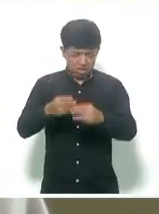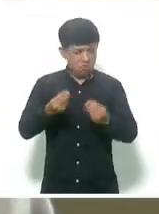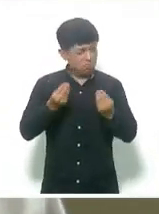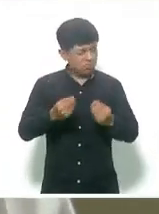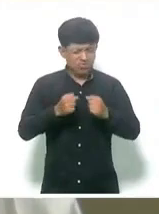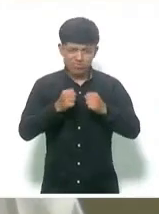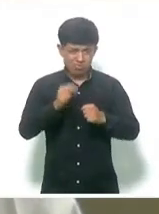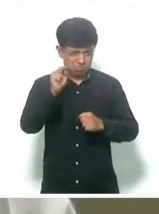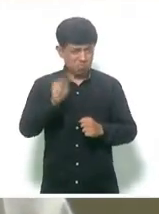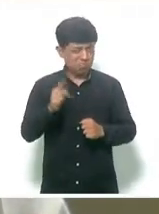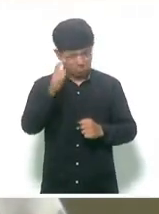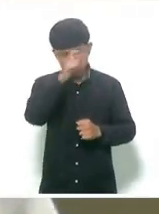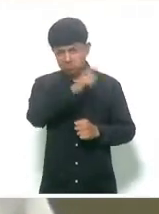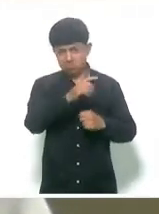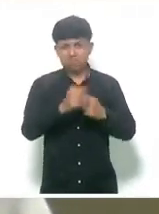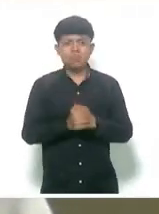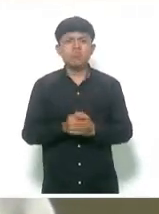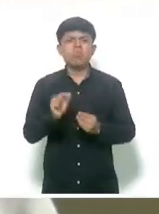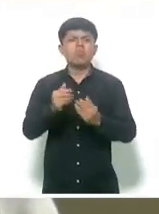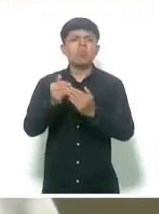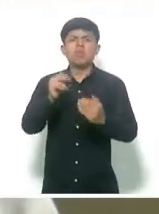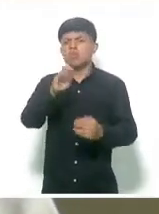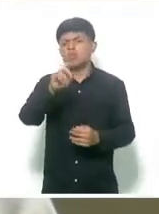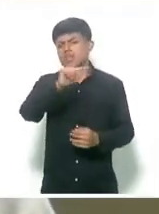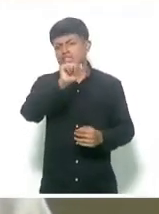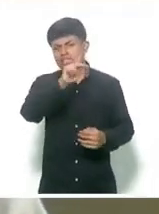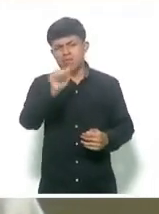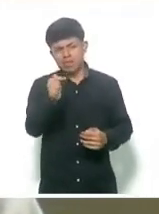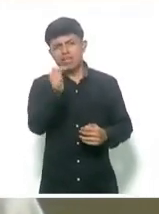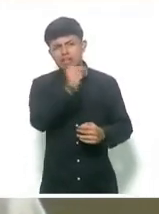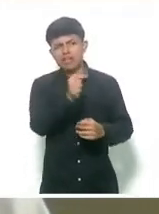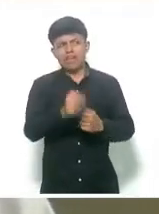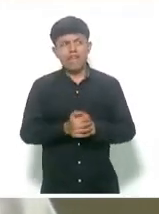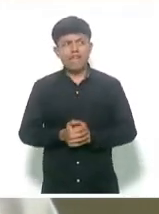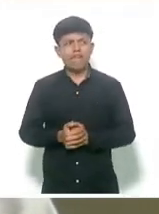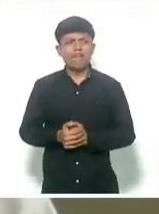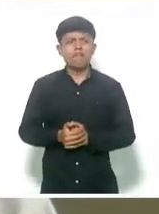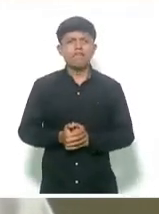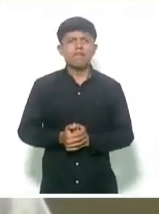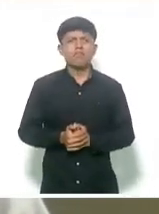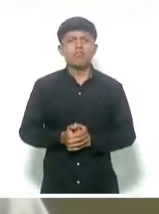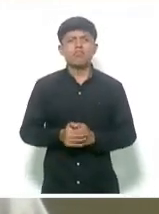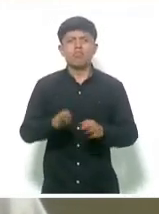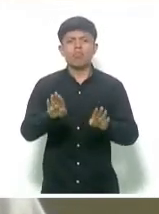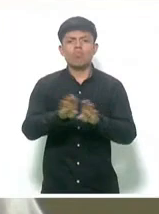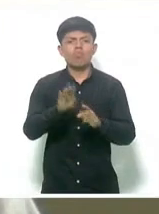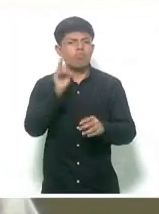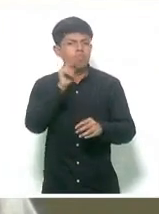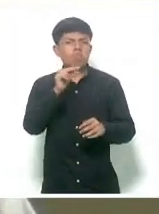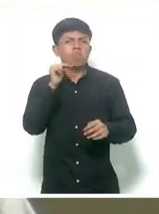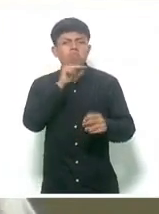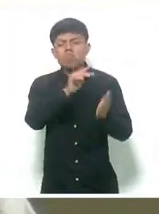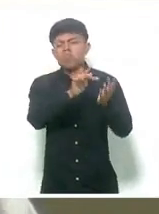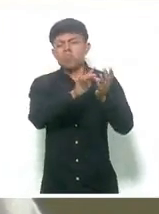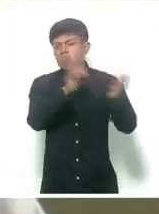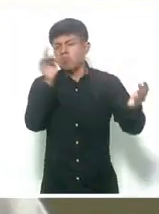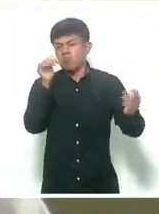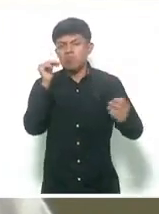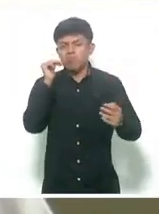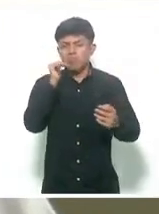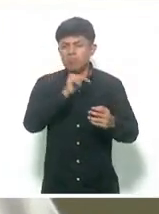fuertes lo que sucedió en petapa digo se vio de inmediato la